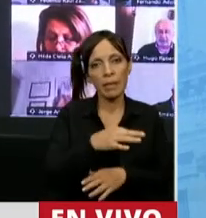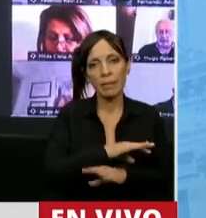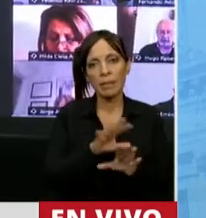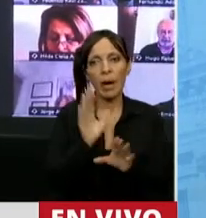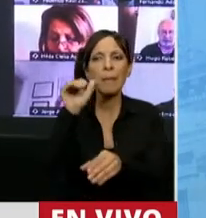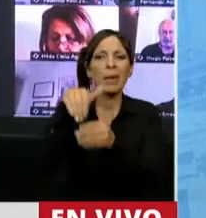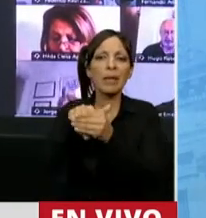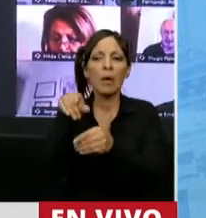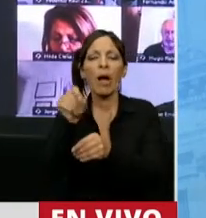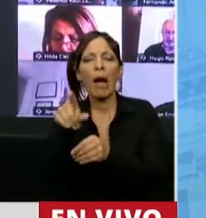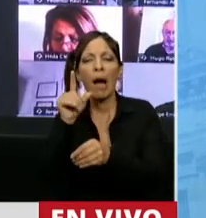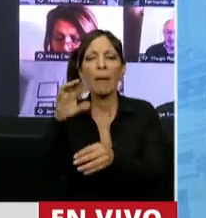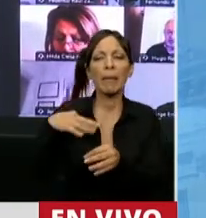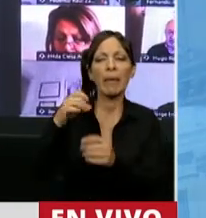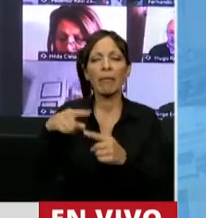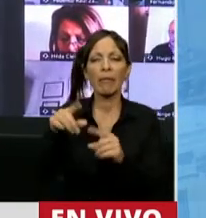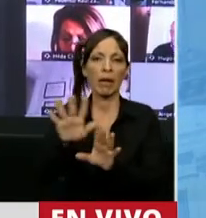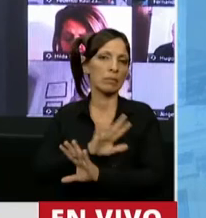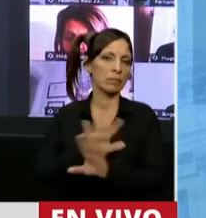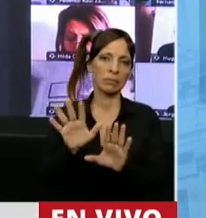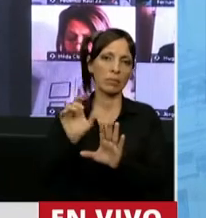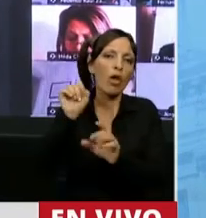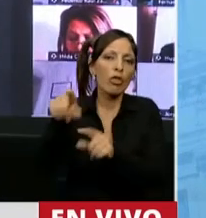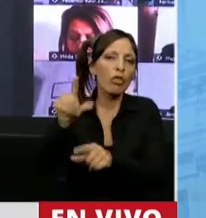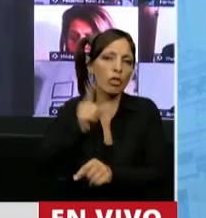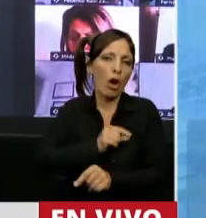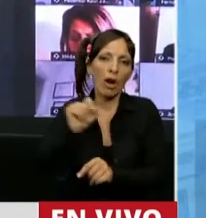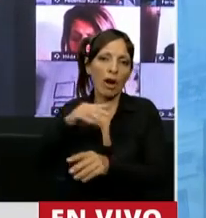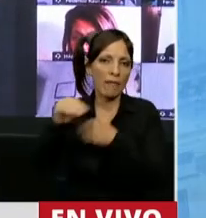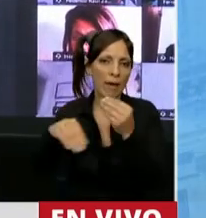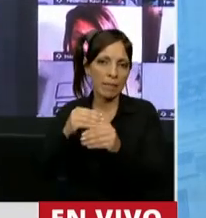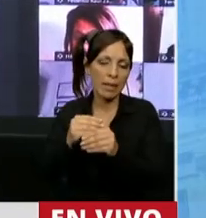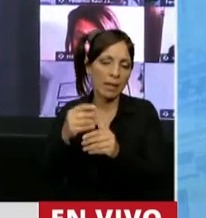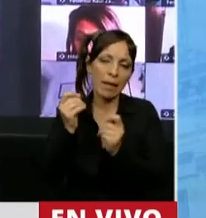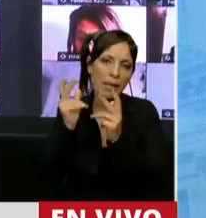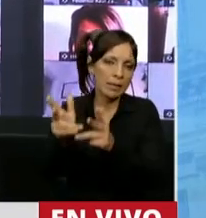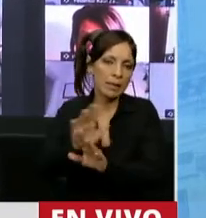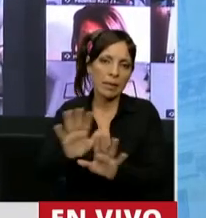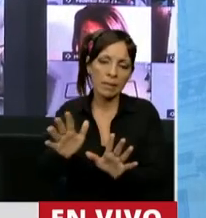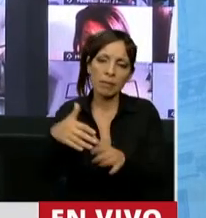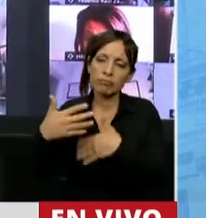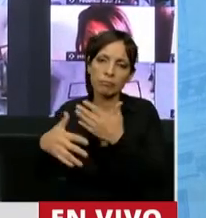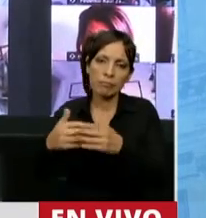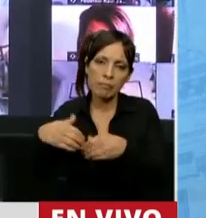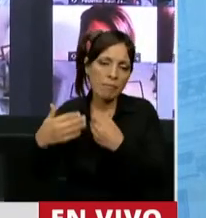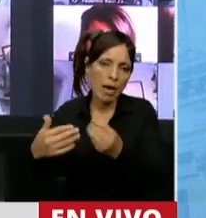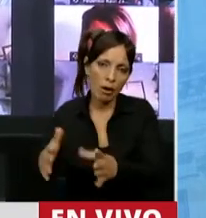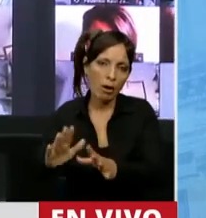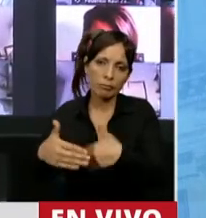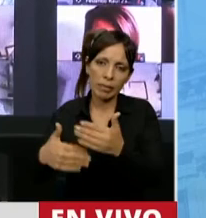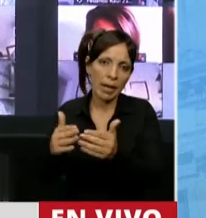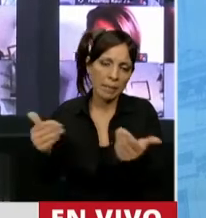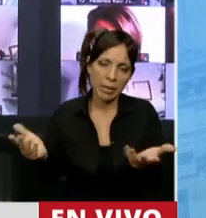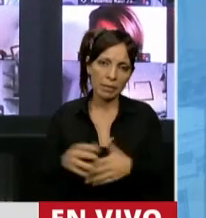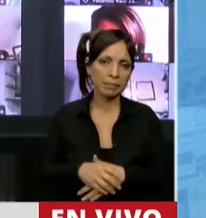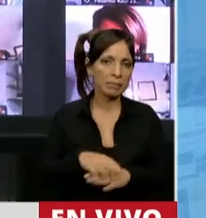lo menos posible en el dolor de su familia y desearles que se repongan lo antes posible. Así